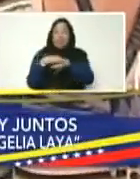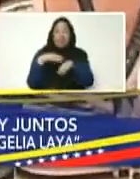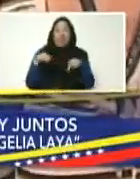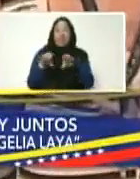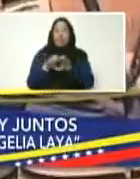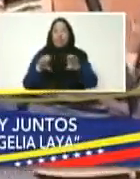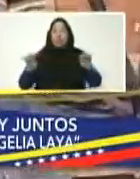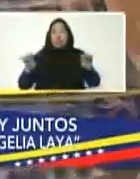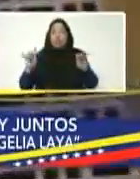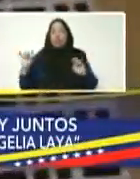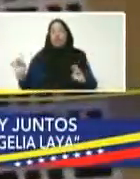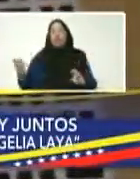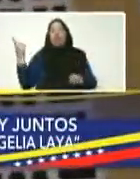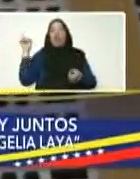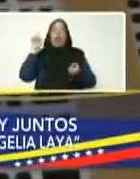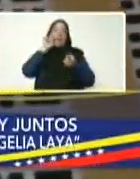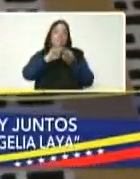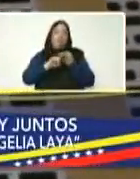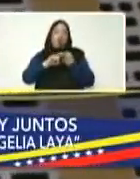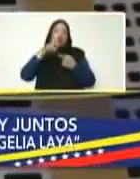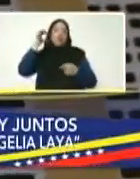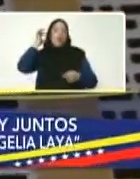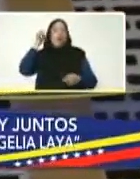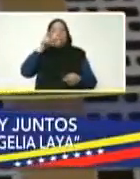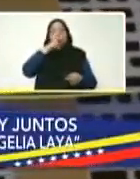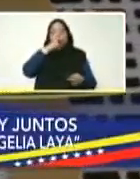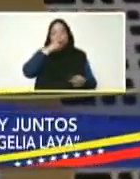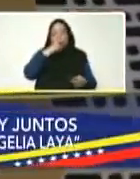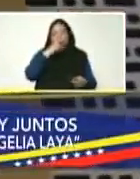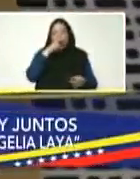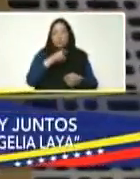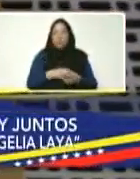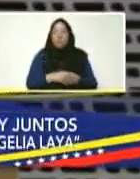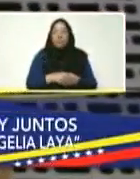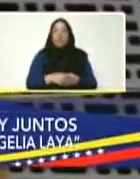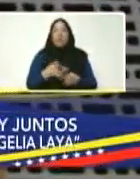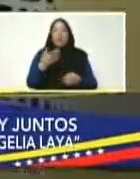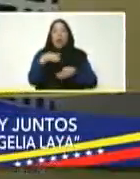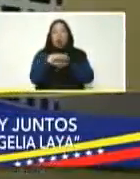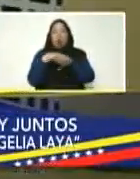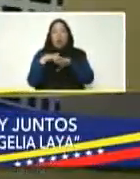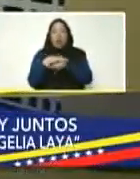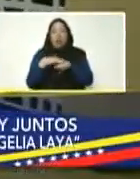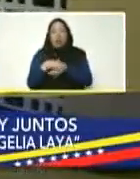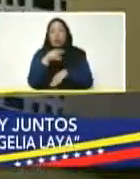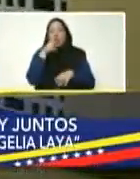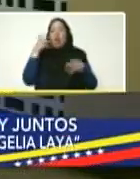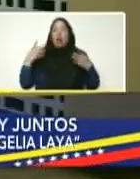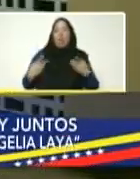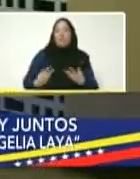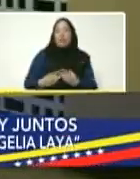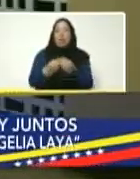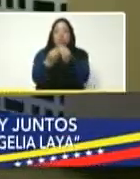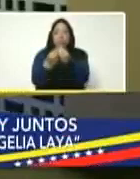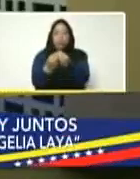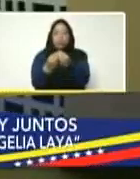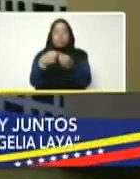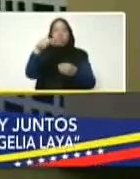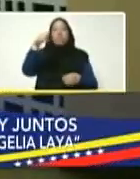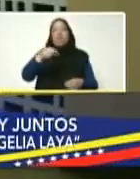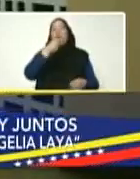nuestra primera combatiente Cilia Flores, para nuestro gobernador Héctor Rodríguez y el pueblo que allí lo acompaña, de parte de